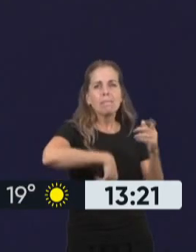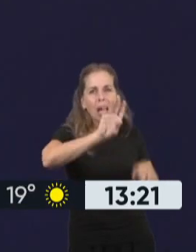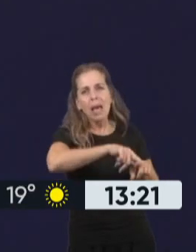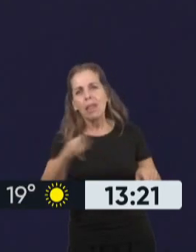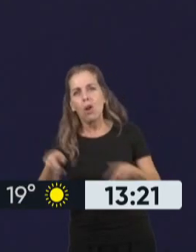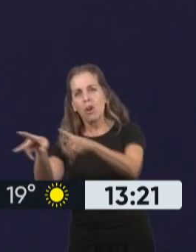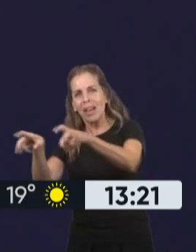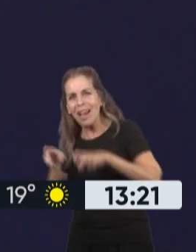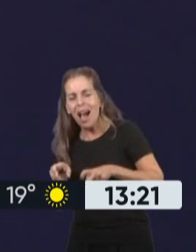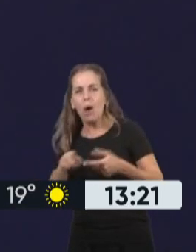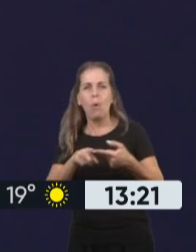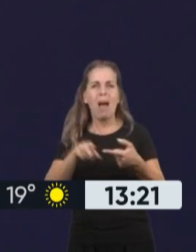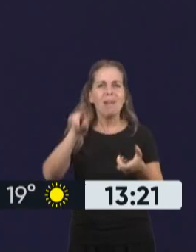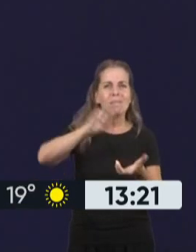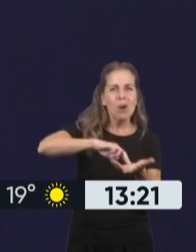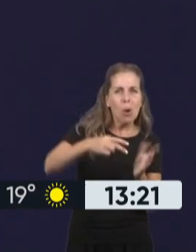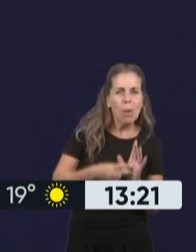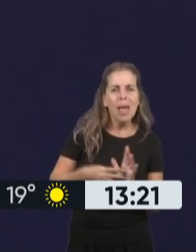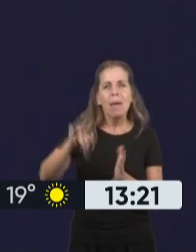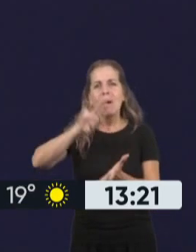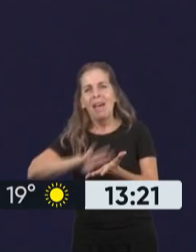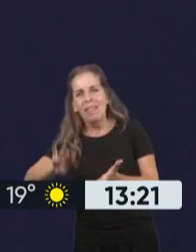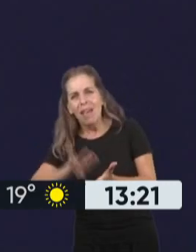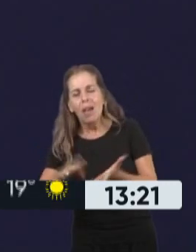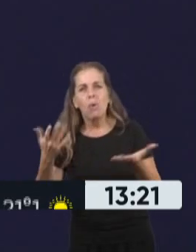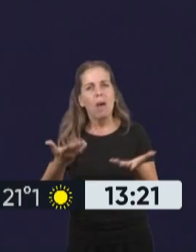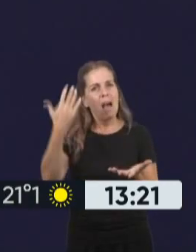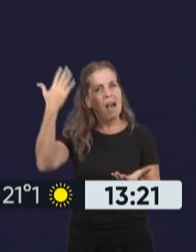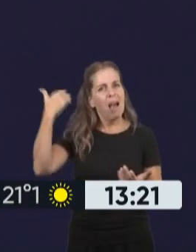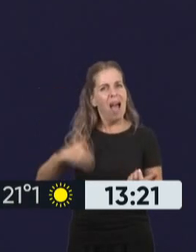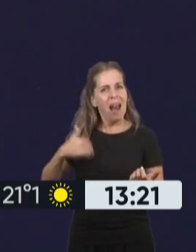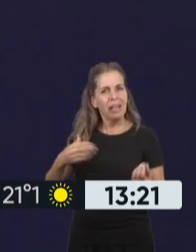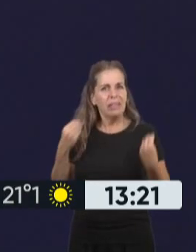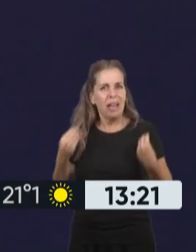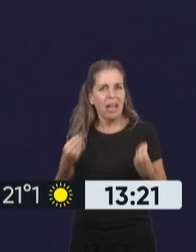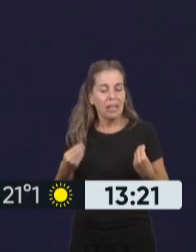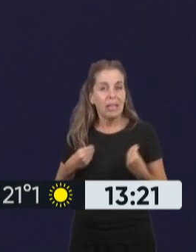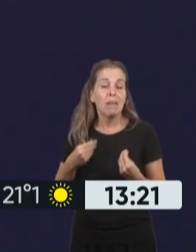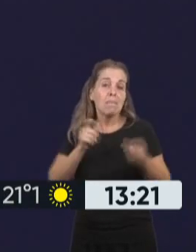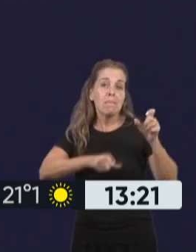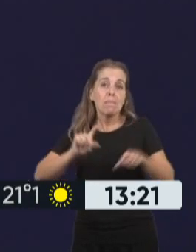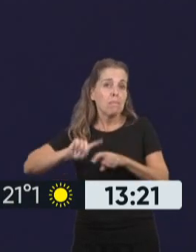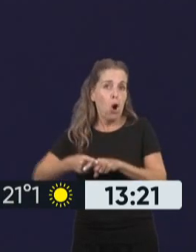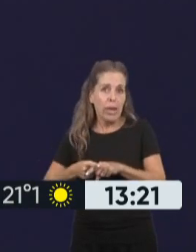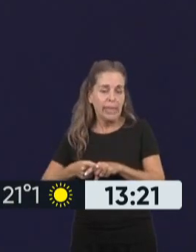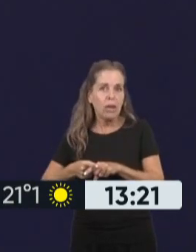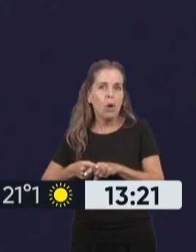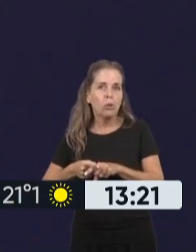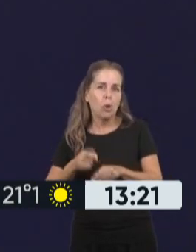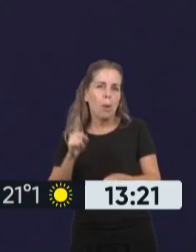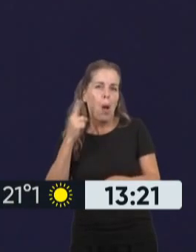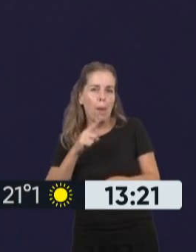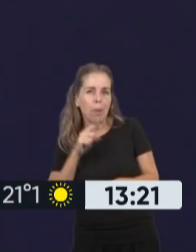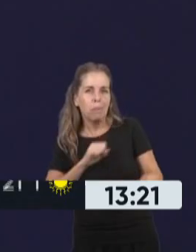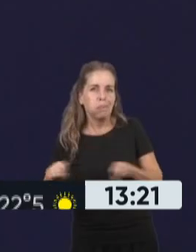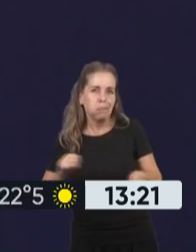con los créditos, era un modelo de la vieja Argentina donde los políticos básicamente necesitaban que a la sociedad le vaya mal